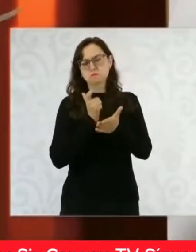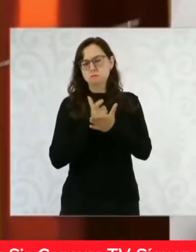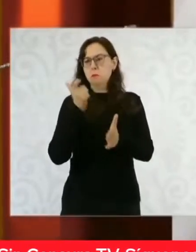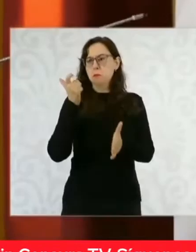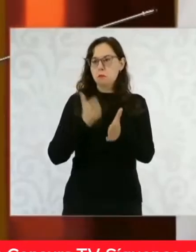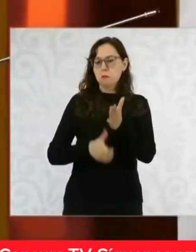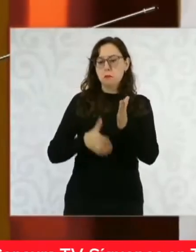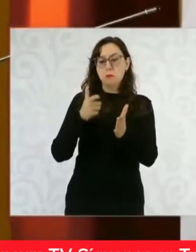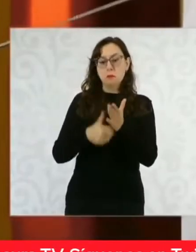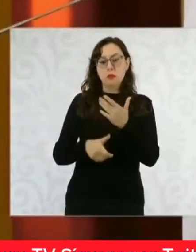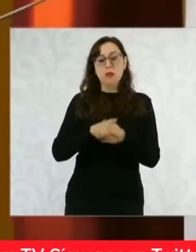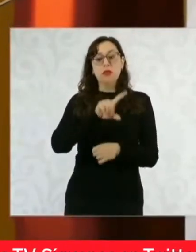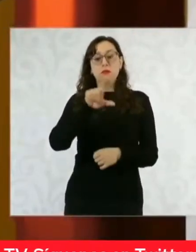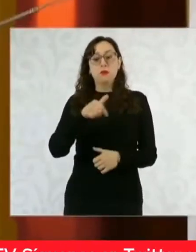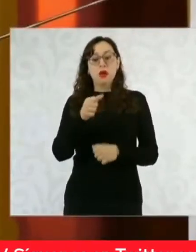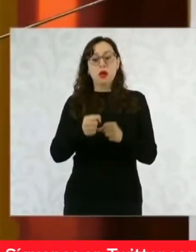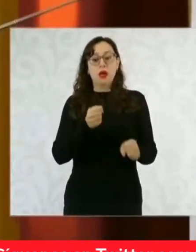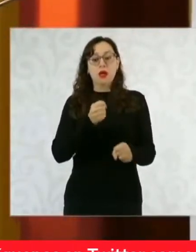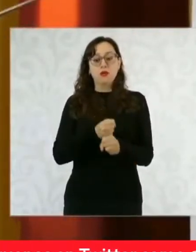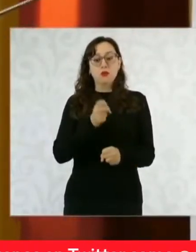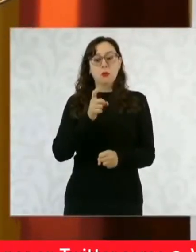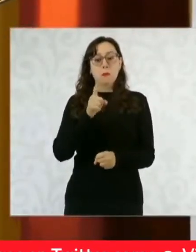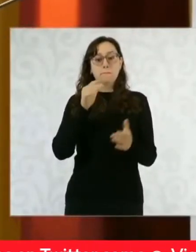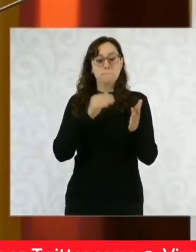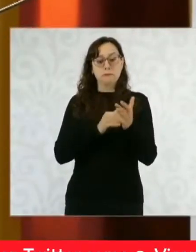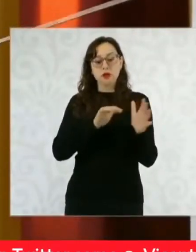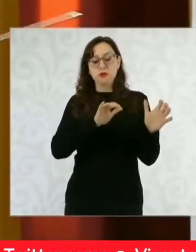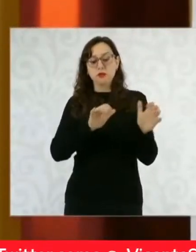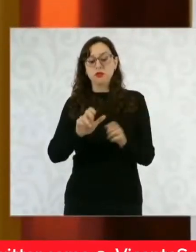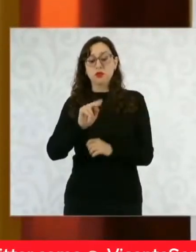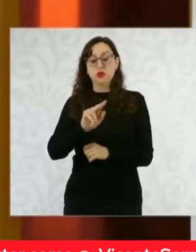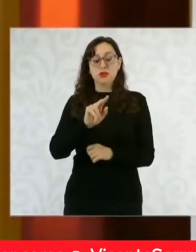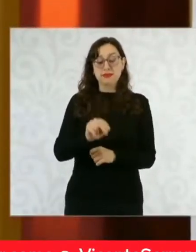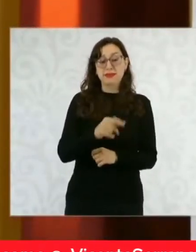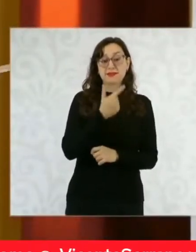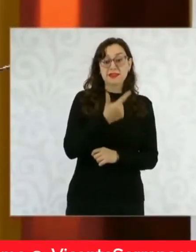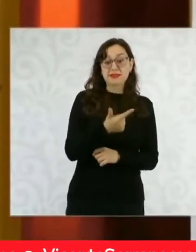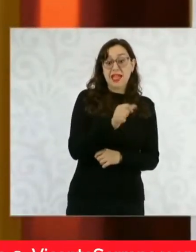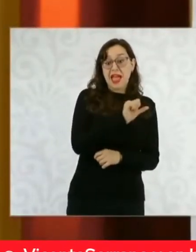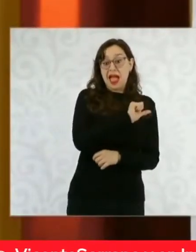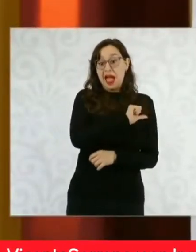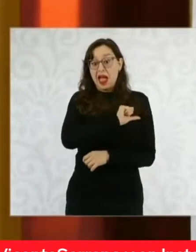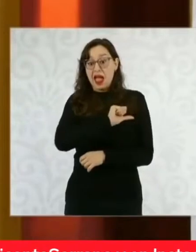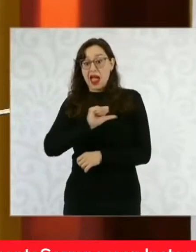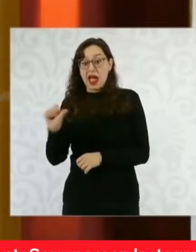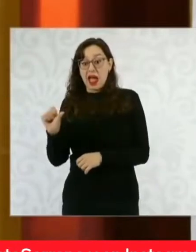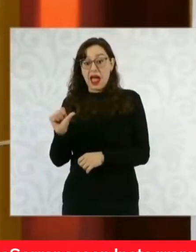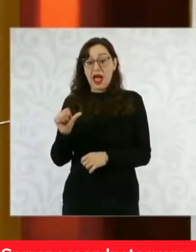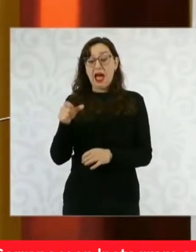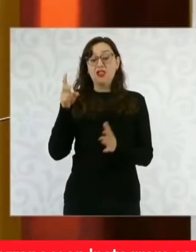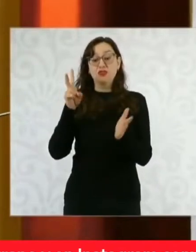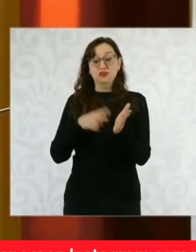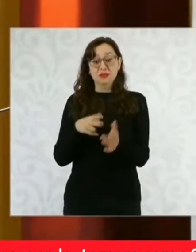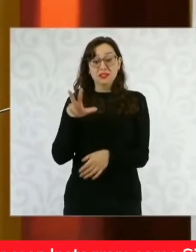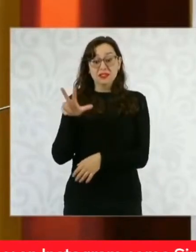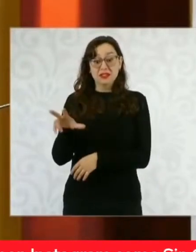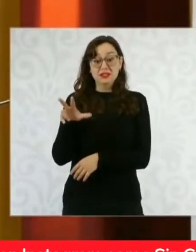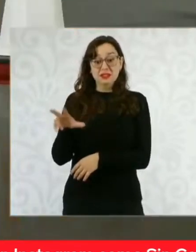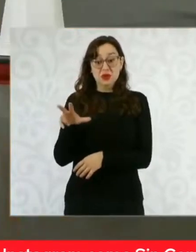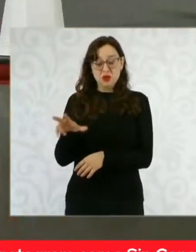de 1987 y hasta el inicio de la administración anterior del licenciado López